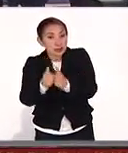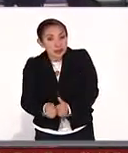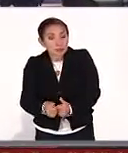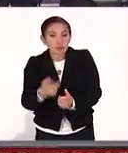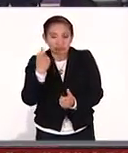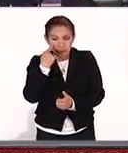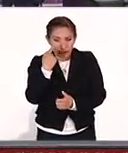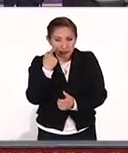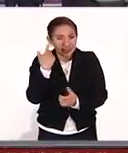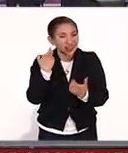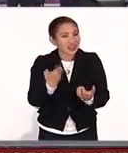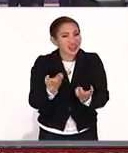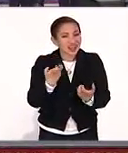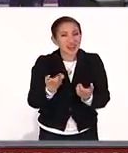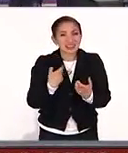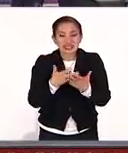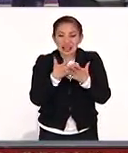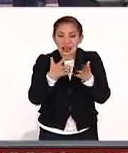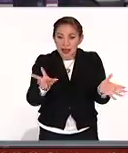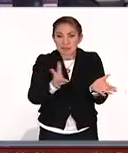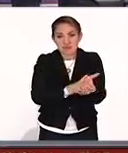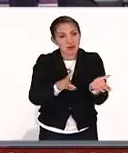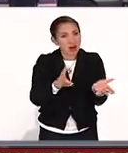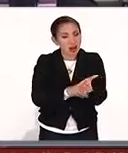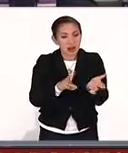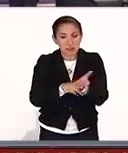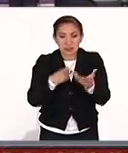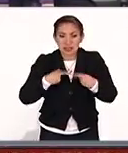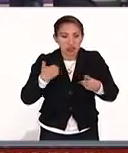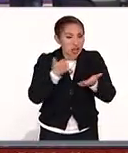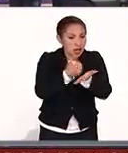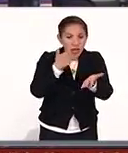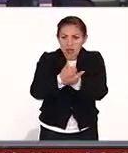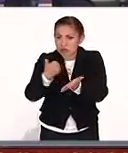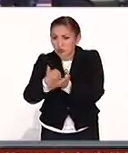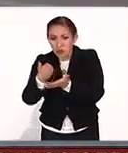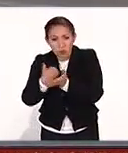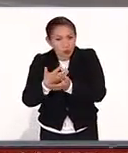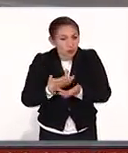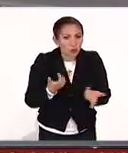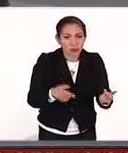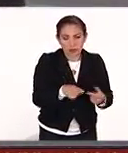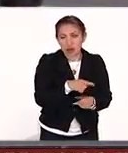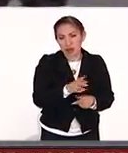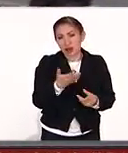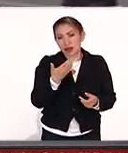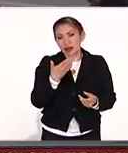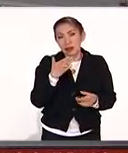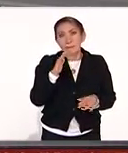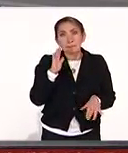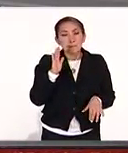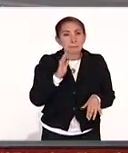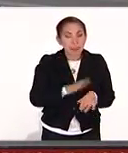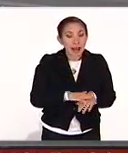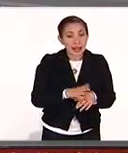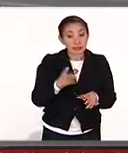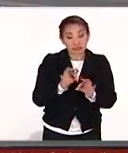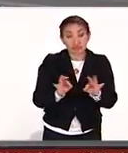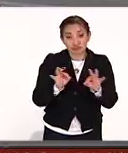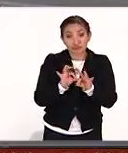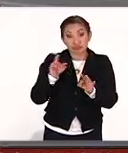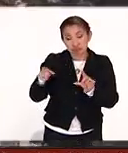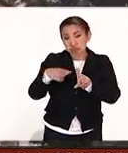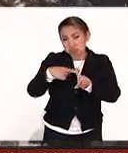Es decir, estas reacciones que dan un enorme valor cívico a las reacciones, me parece que es lo más destacable en